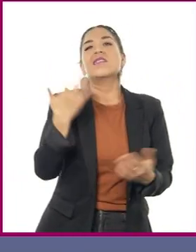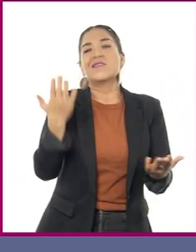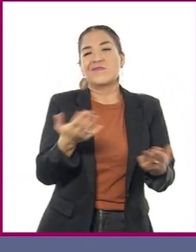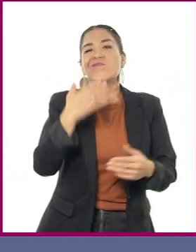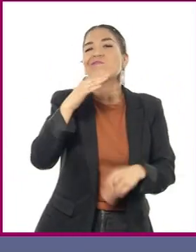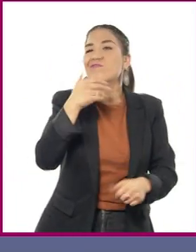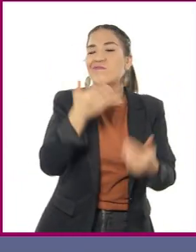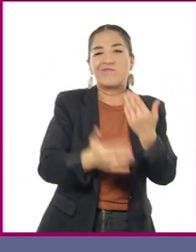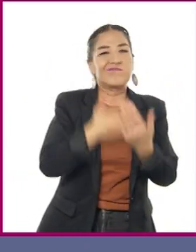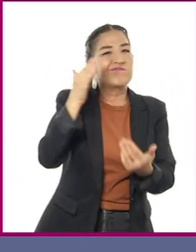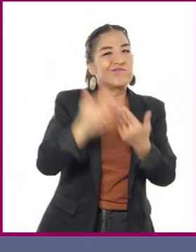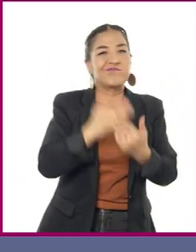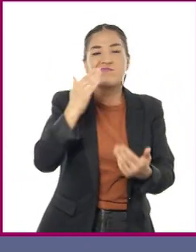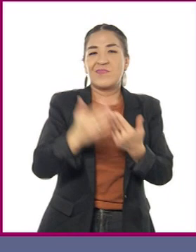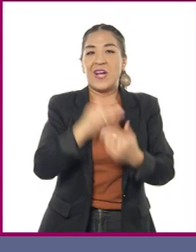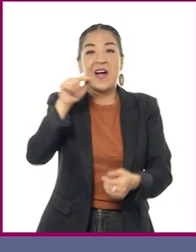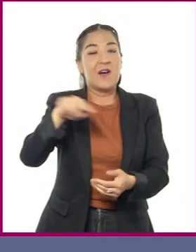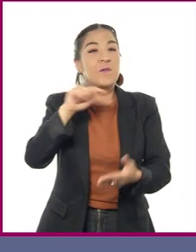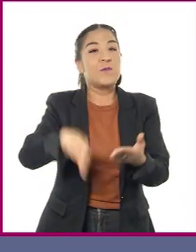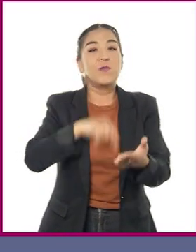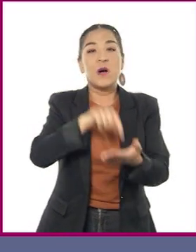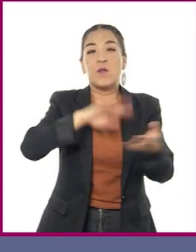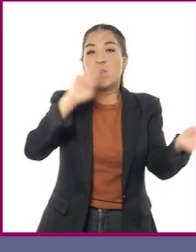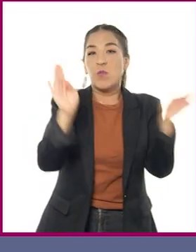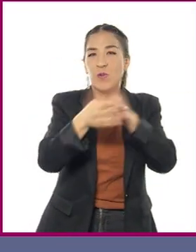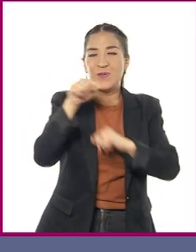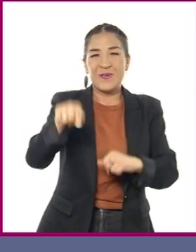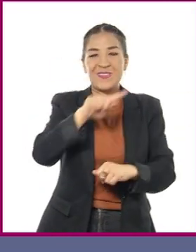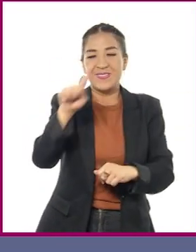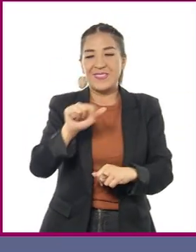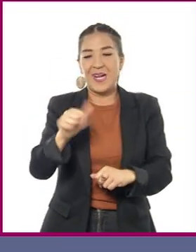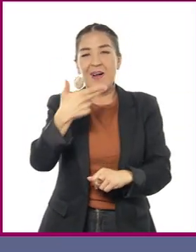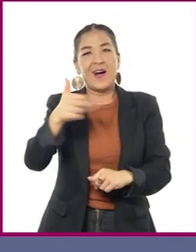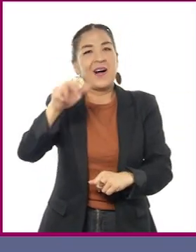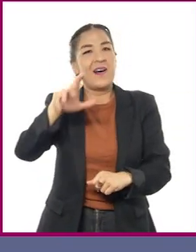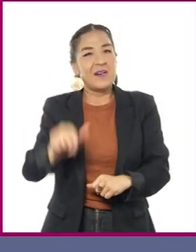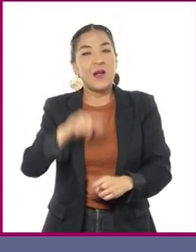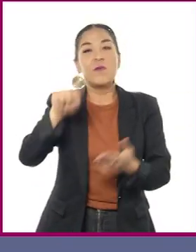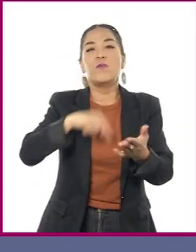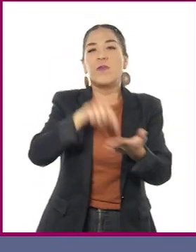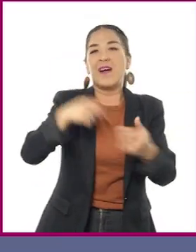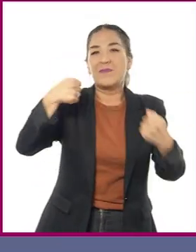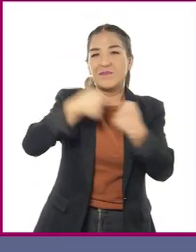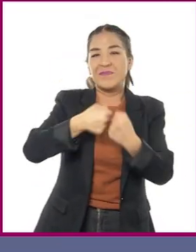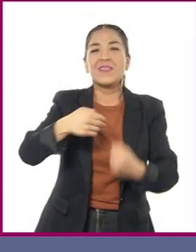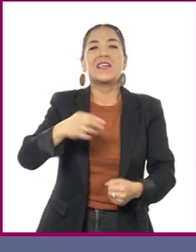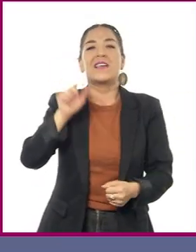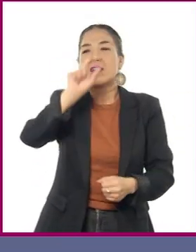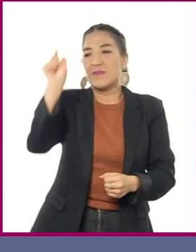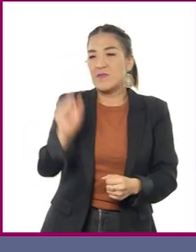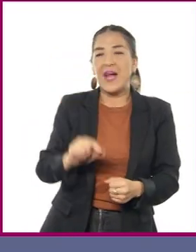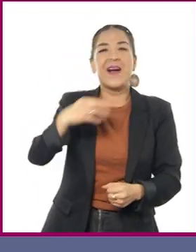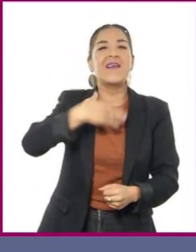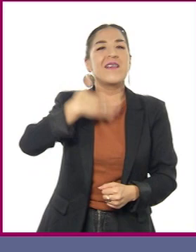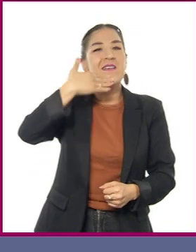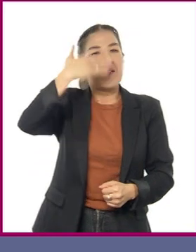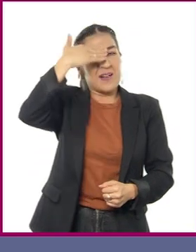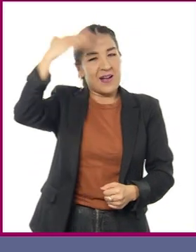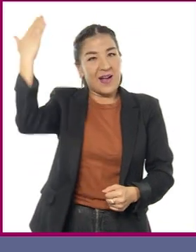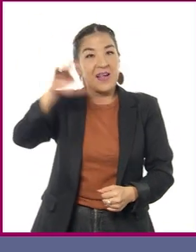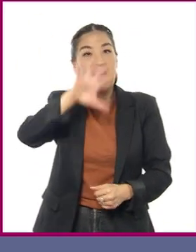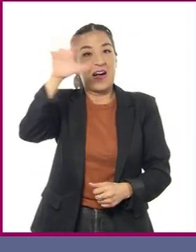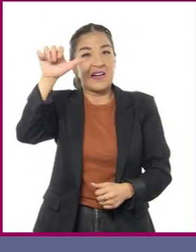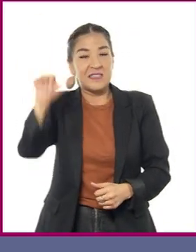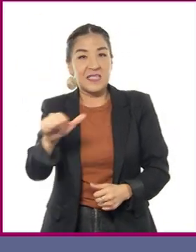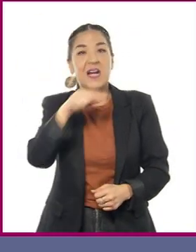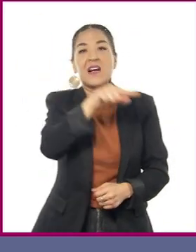numerosas. En los grandes desiertos del mundo, el Sahara o la península arábiga o Asia Central, el norte de México